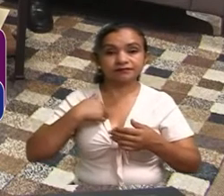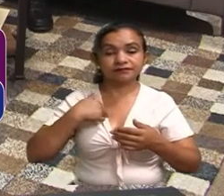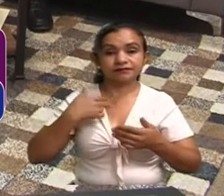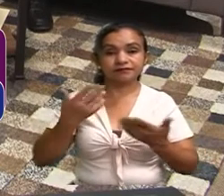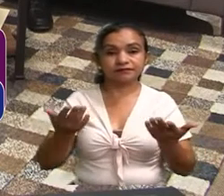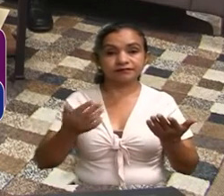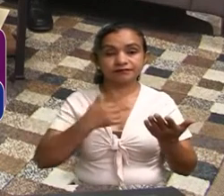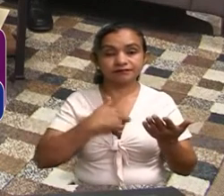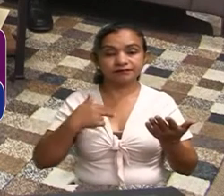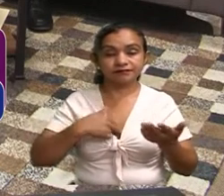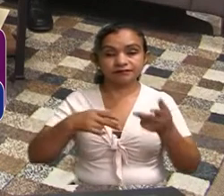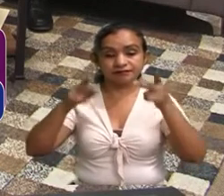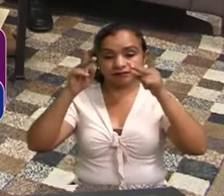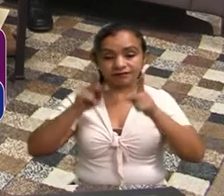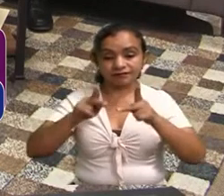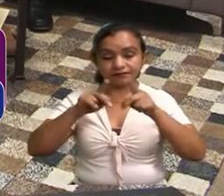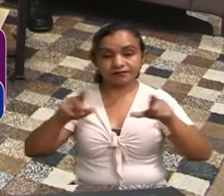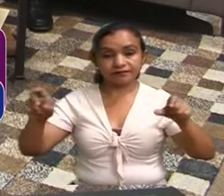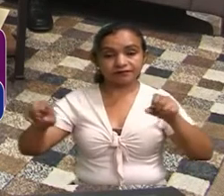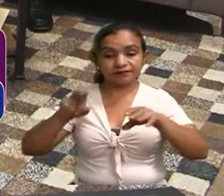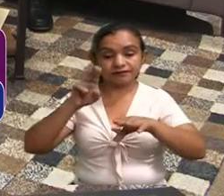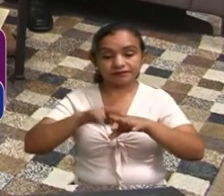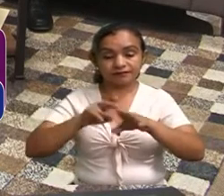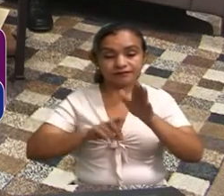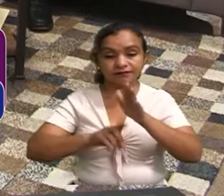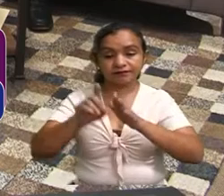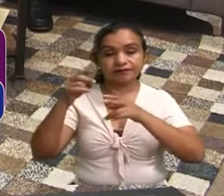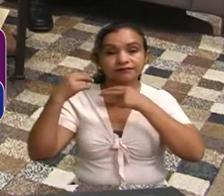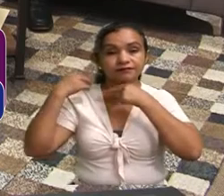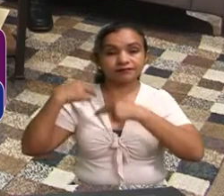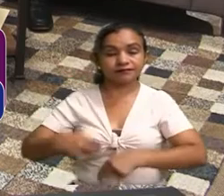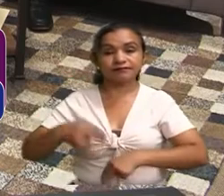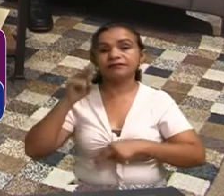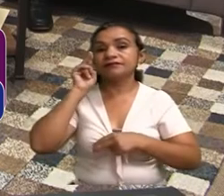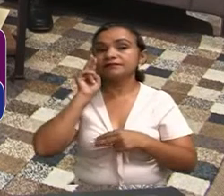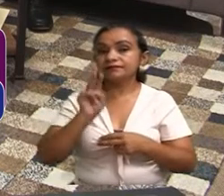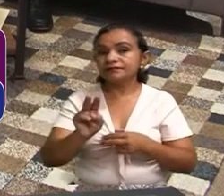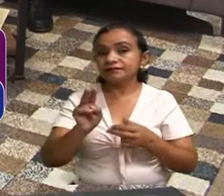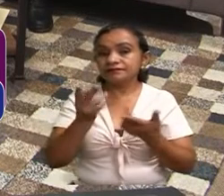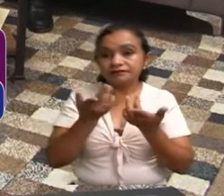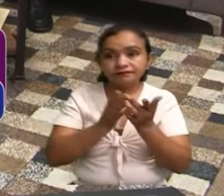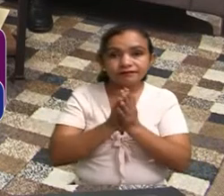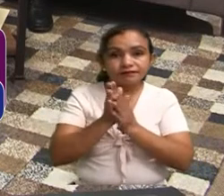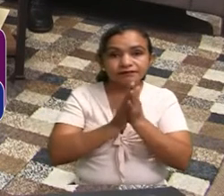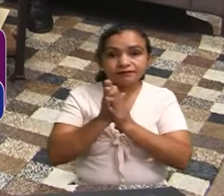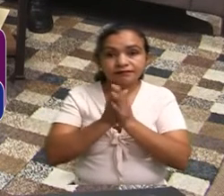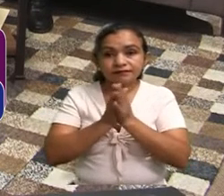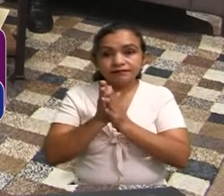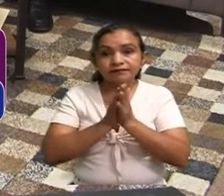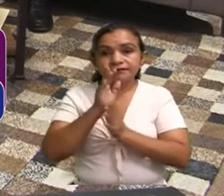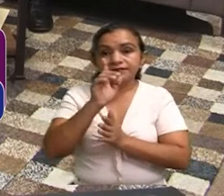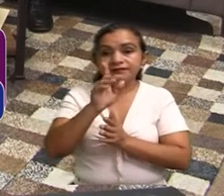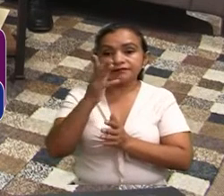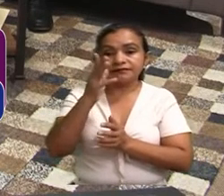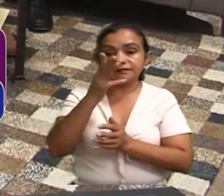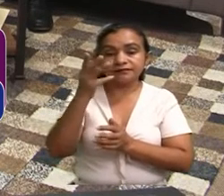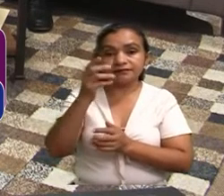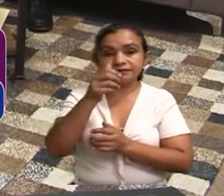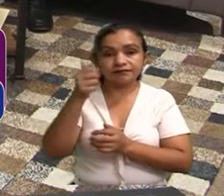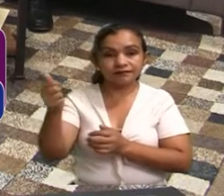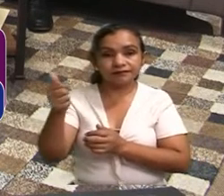se redactó el Plan Nacional de Desarrollo Humano, lo que se tomó en cuenta es una aspiración histórica. Desde 1969